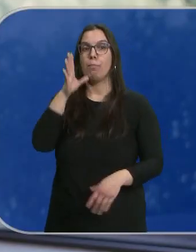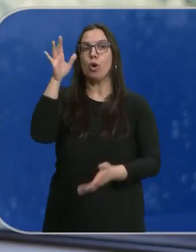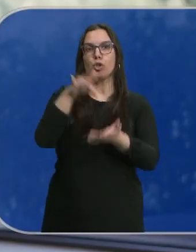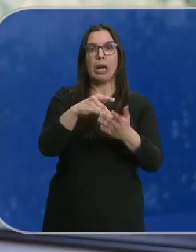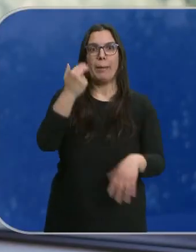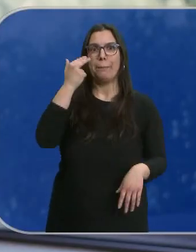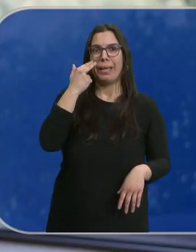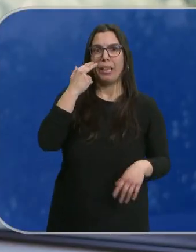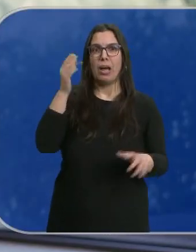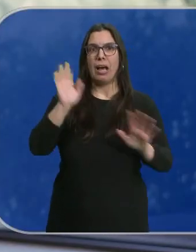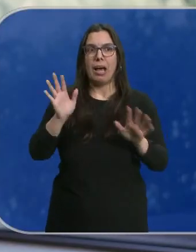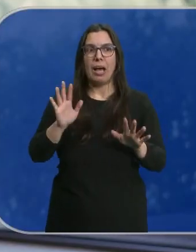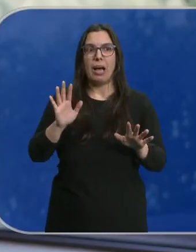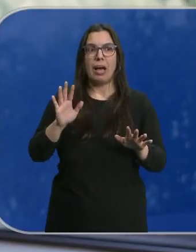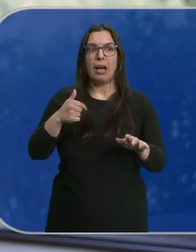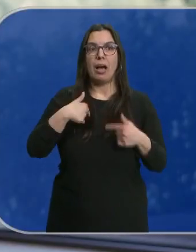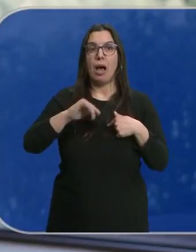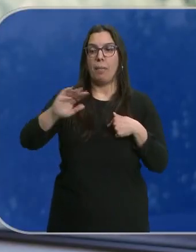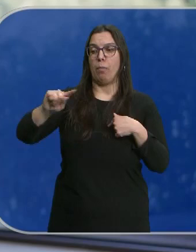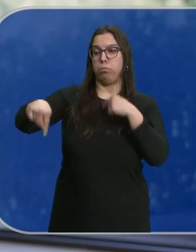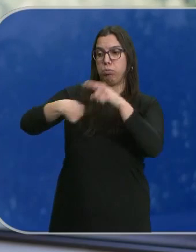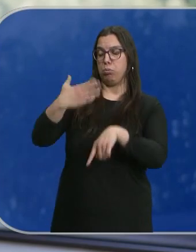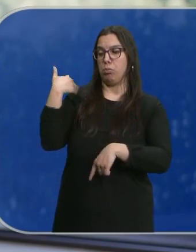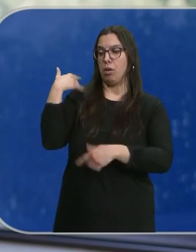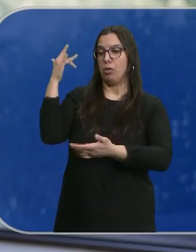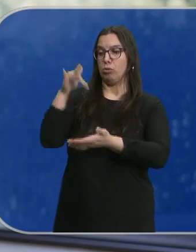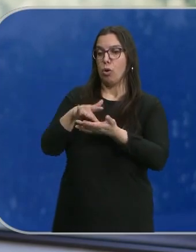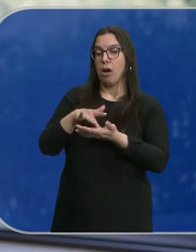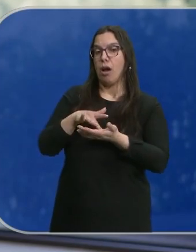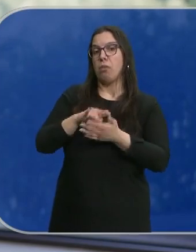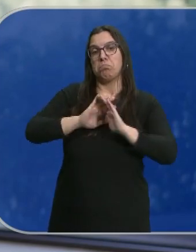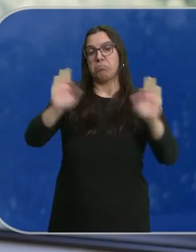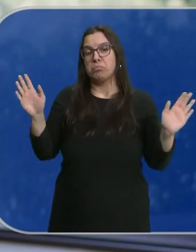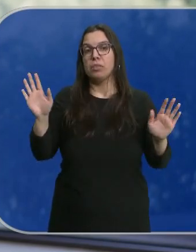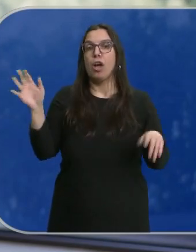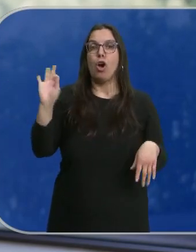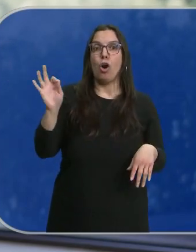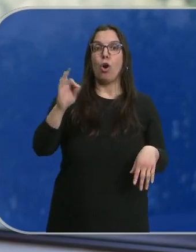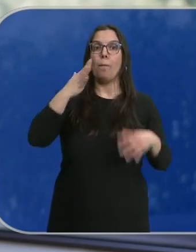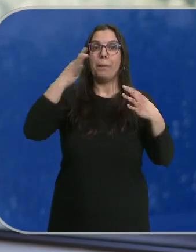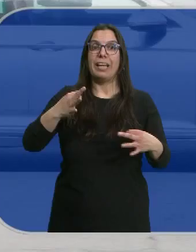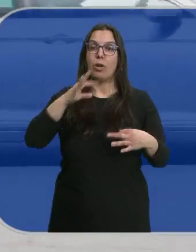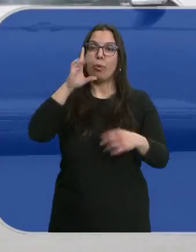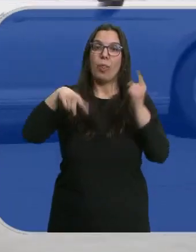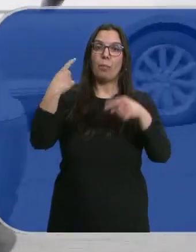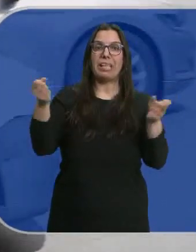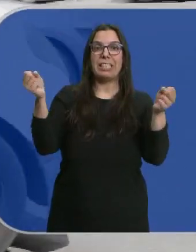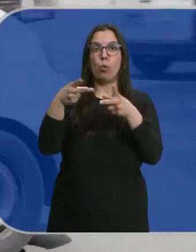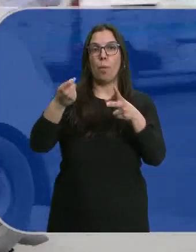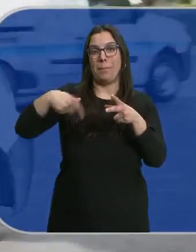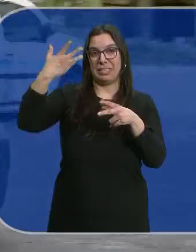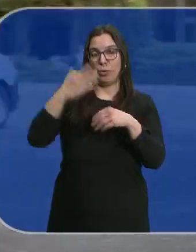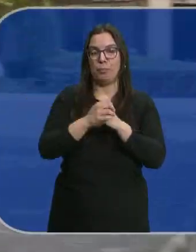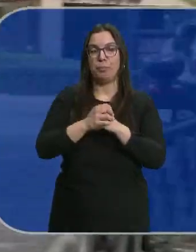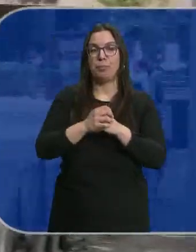o pánico, que a ellos les habían hecho lo mismo en otra ocasión o simplemente que temen el encarecimiento del seguro. Por un lado están